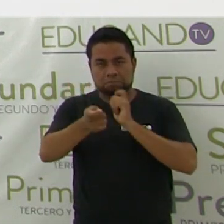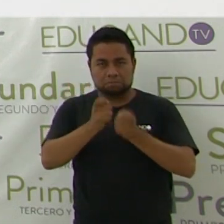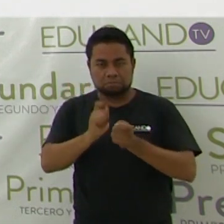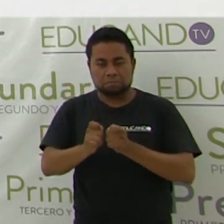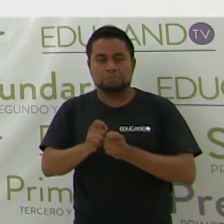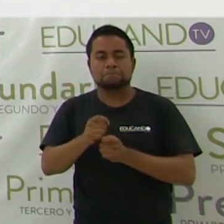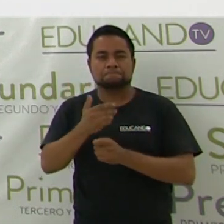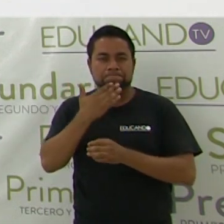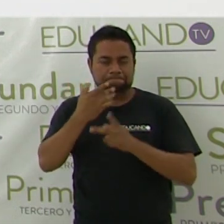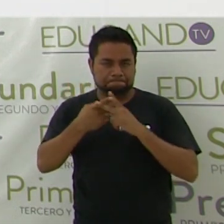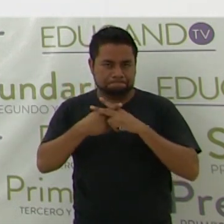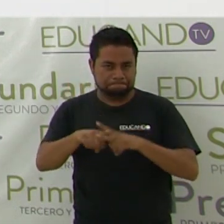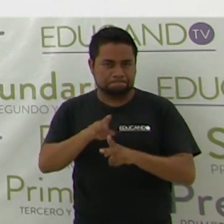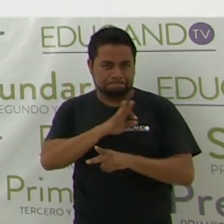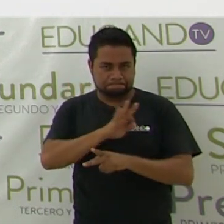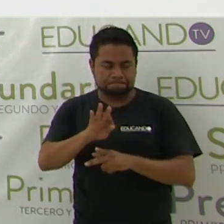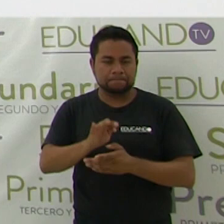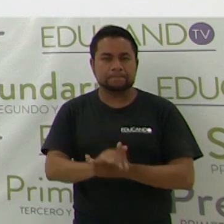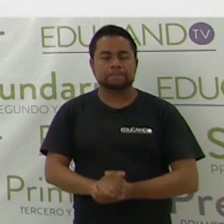pasar entonces.